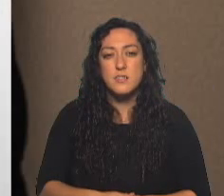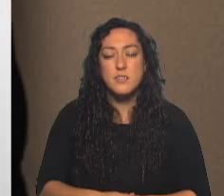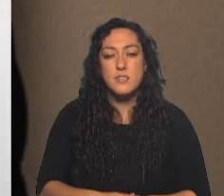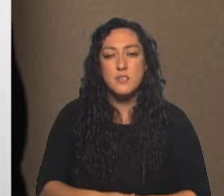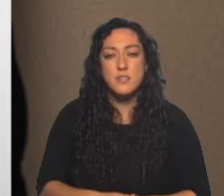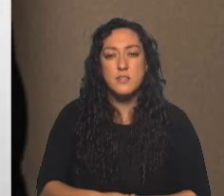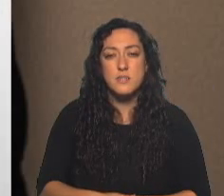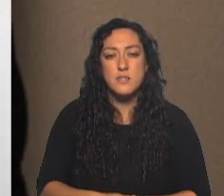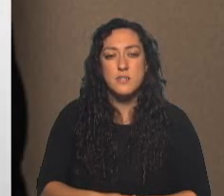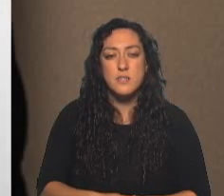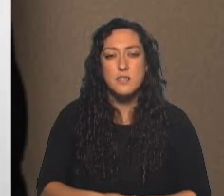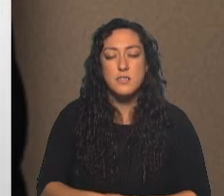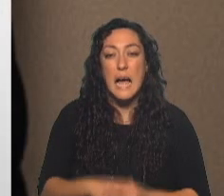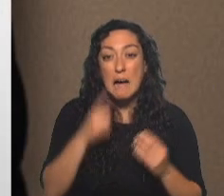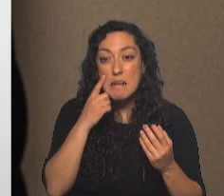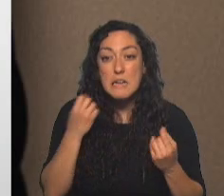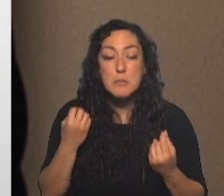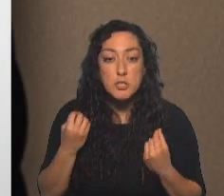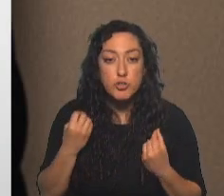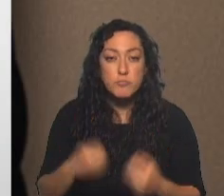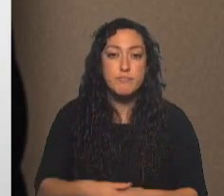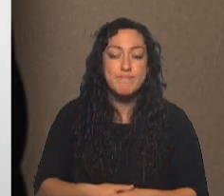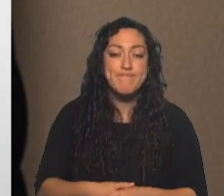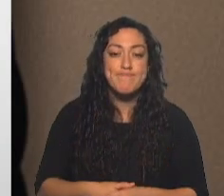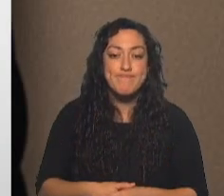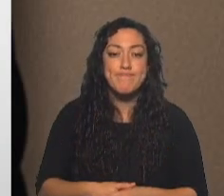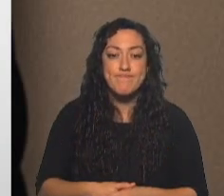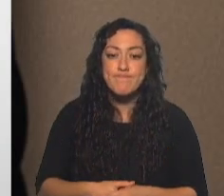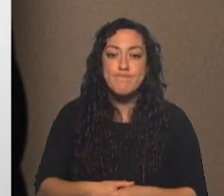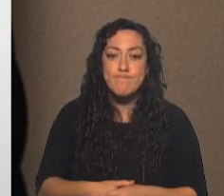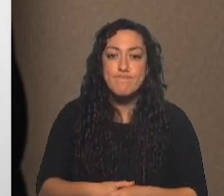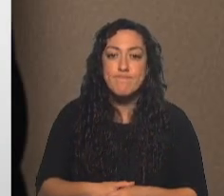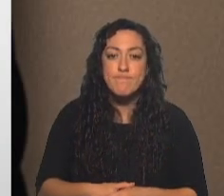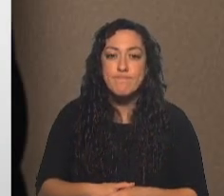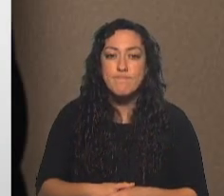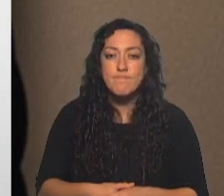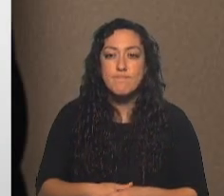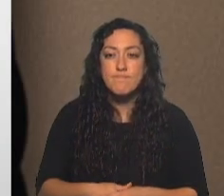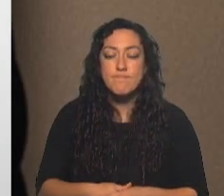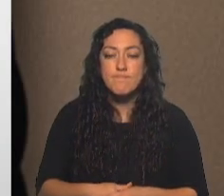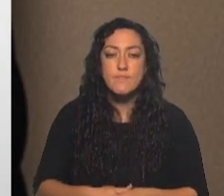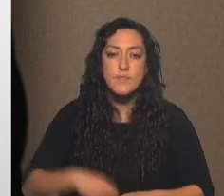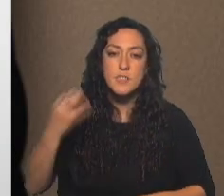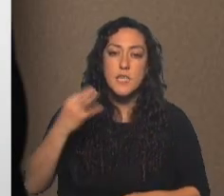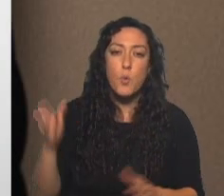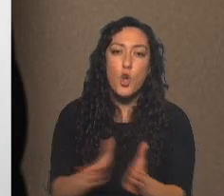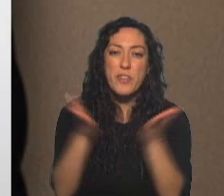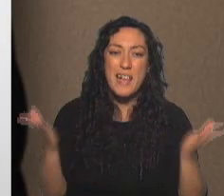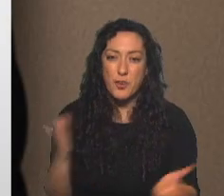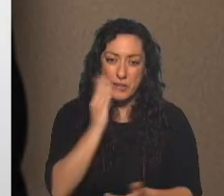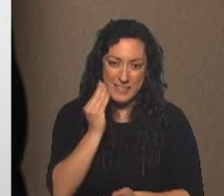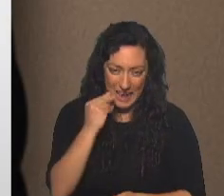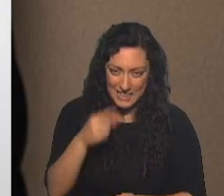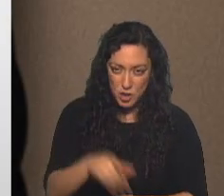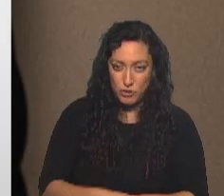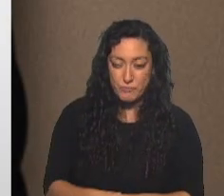A ver. Ahí estamos viendo, entonces, probablemente News. Sí, probablemente un diario británico, ¿no? En donde